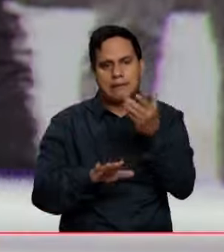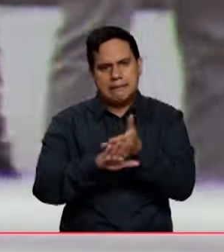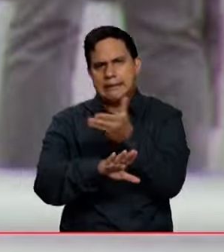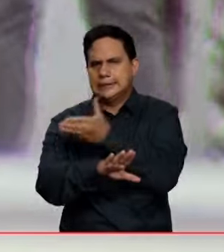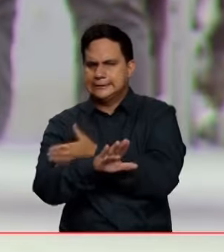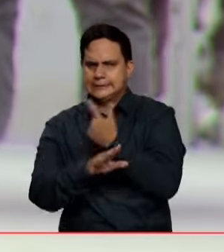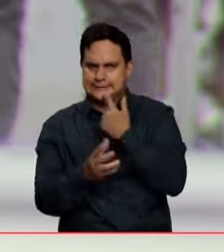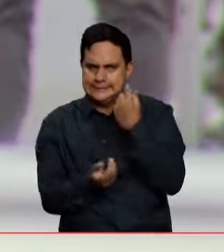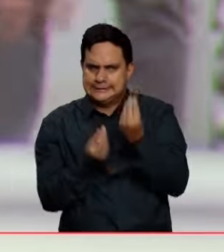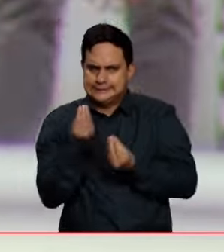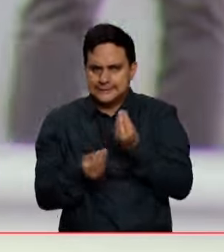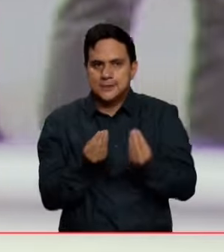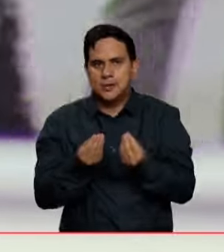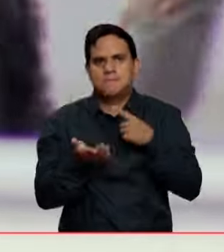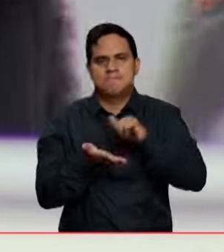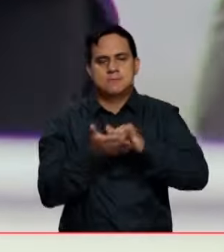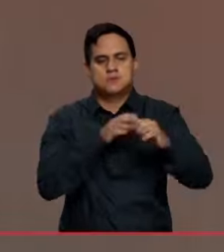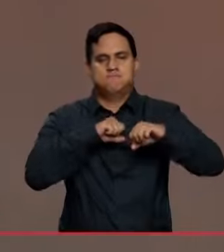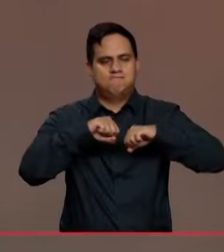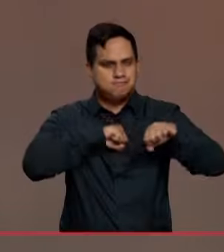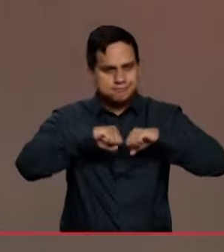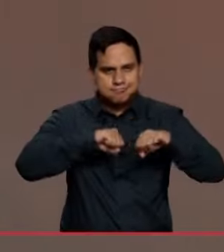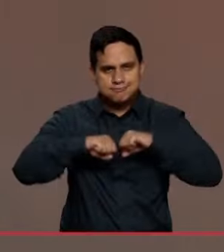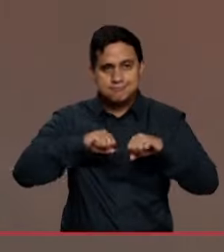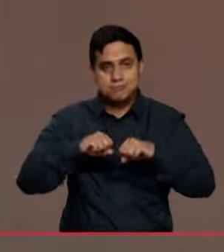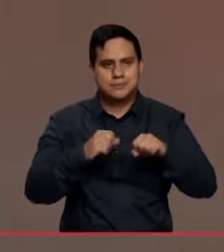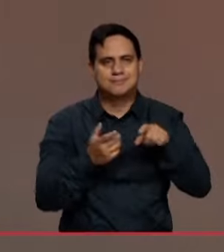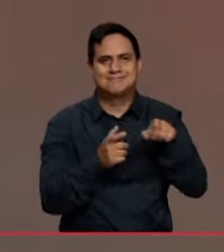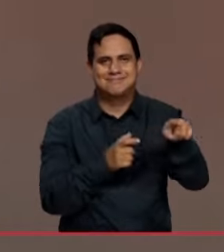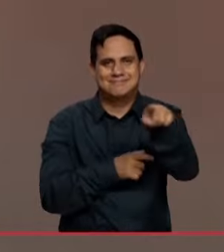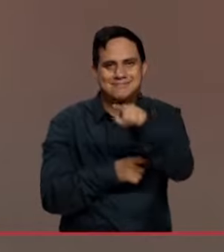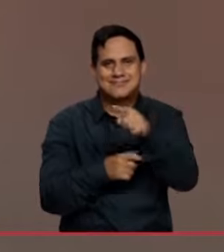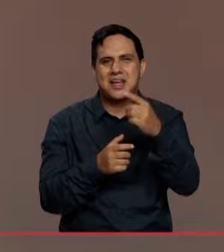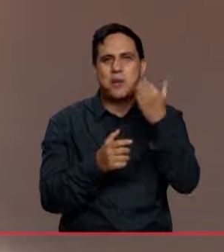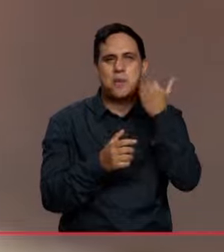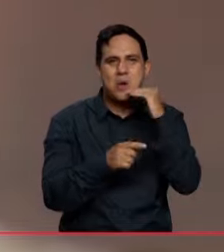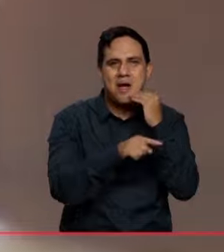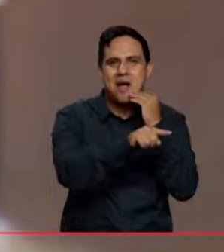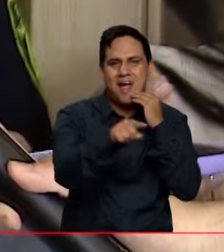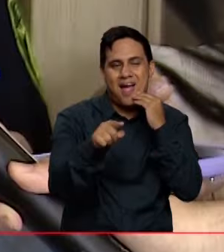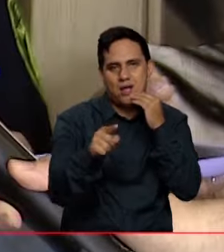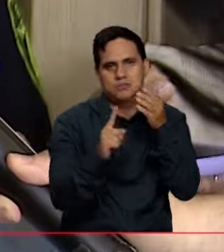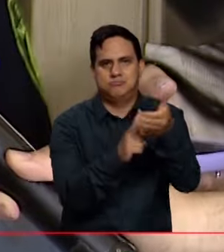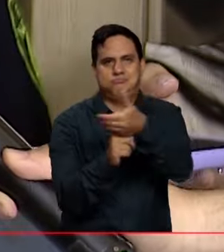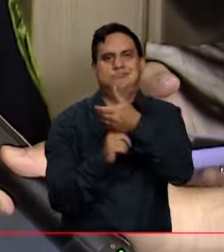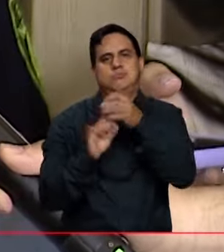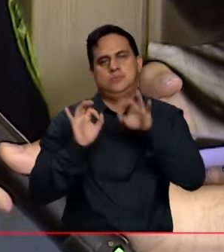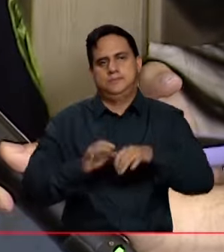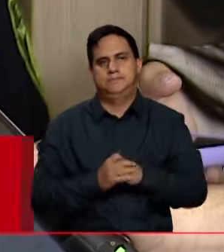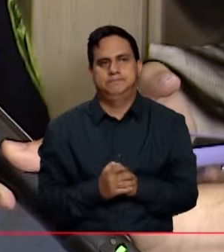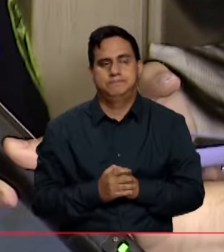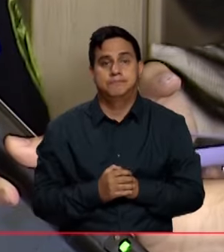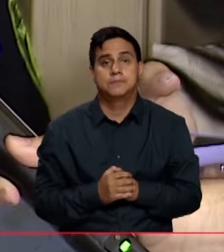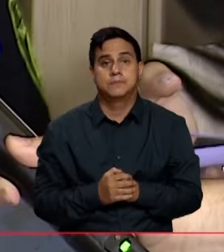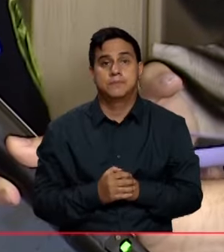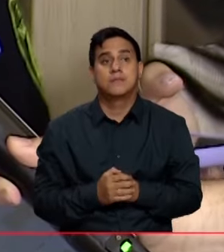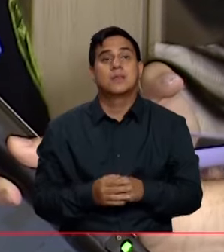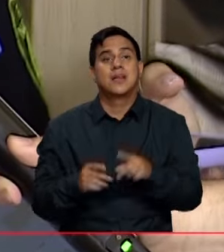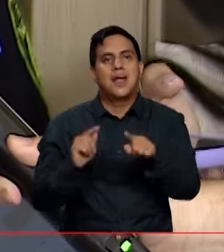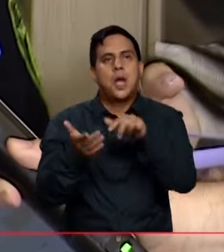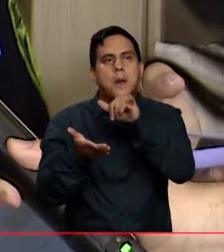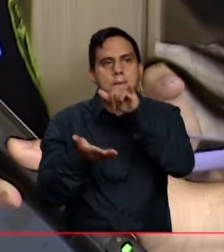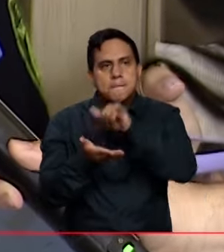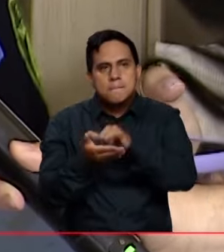se comprometieron a tomar las acciones necesarias para proteger a las víctimas de violencia de género. Vamos a fortalecer la ruta de atención,